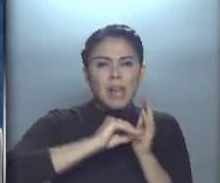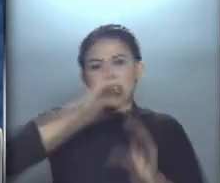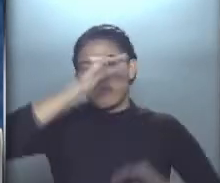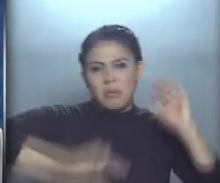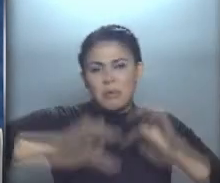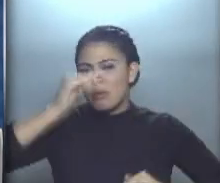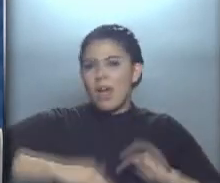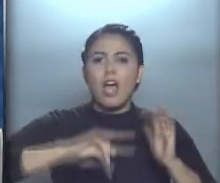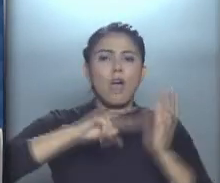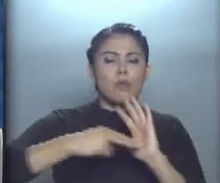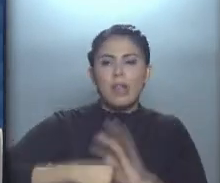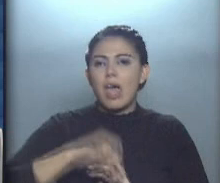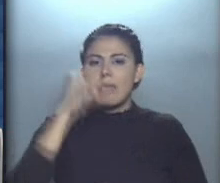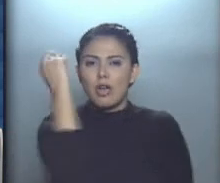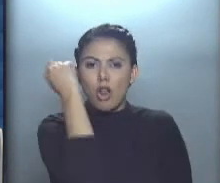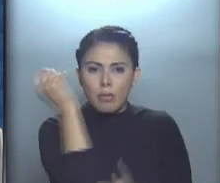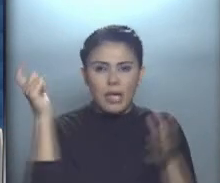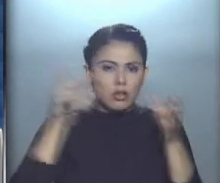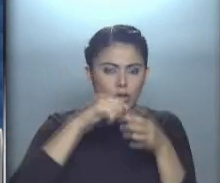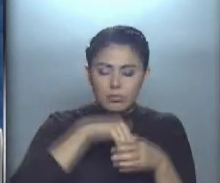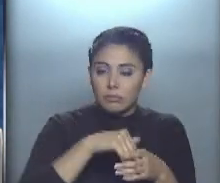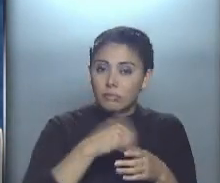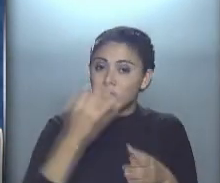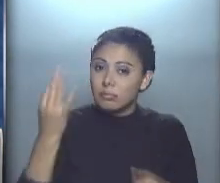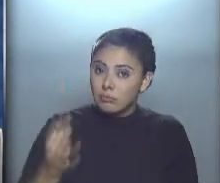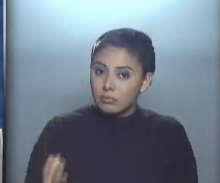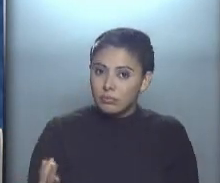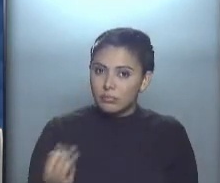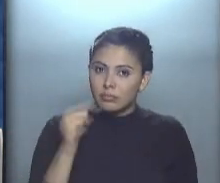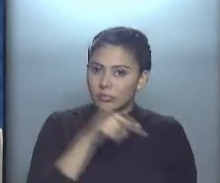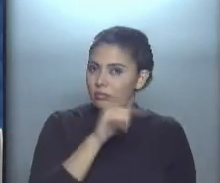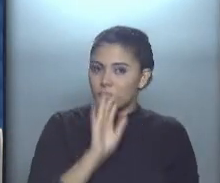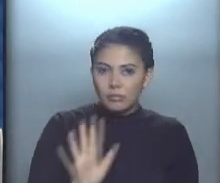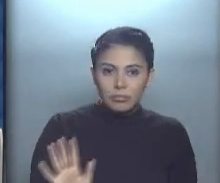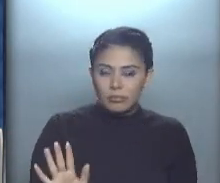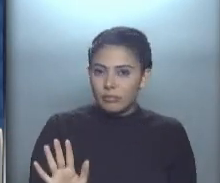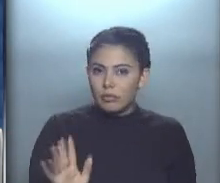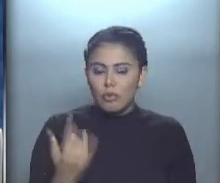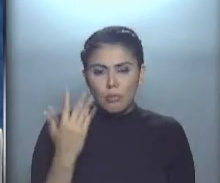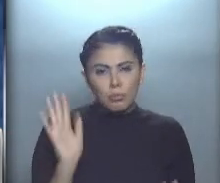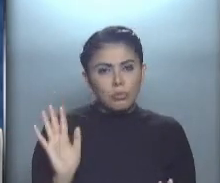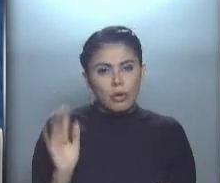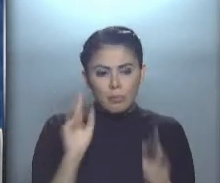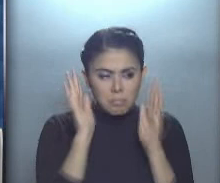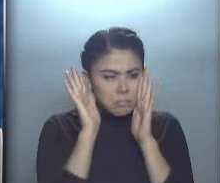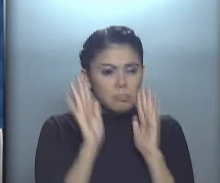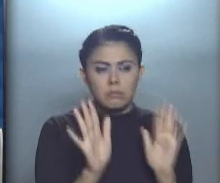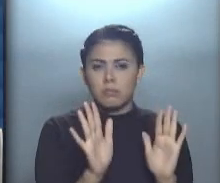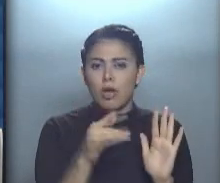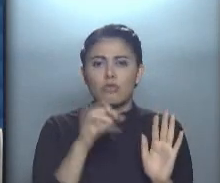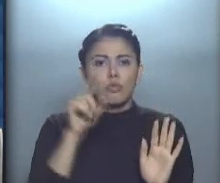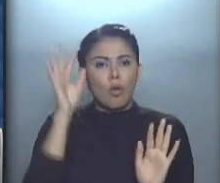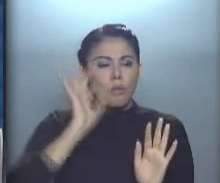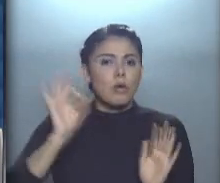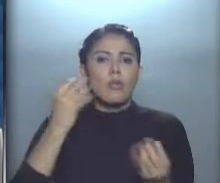o problemas de carácter macroeconómico. Pero en definitiva, eso es una cuestión que uno puede observar su perspectiva de